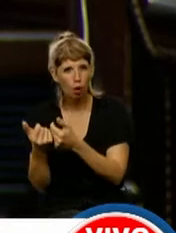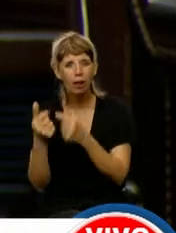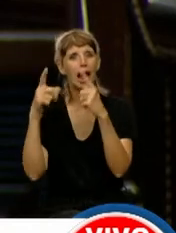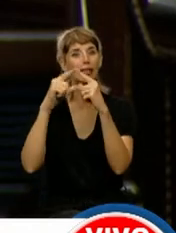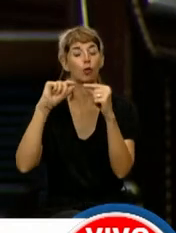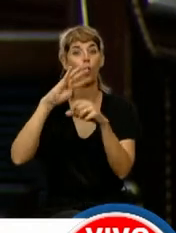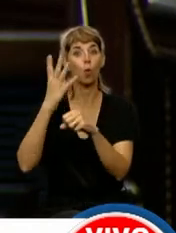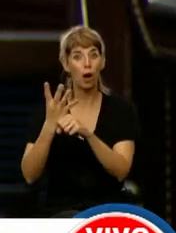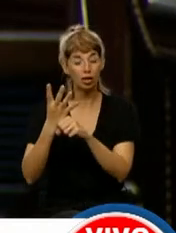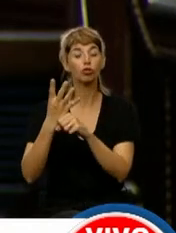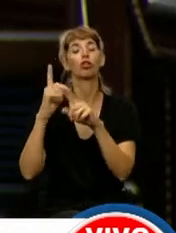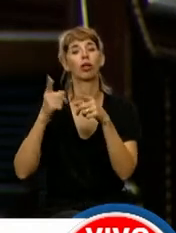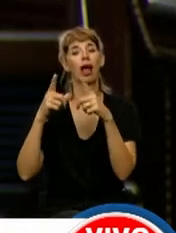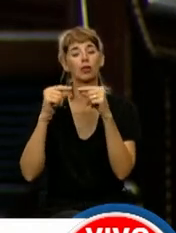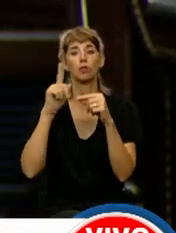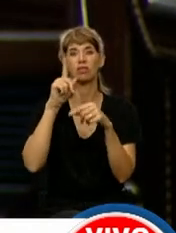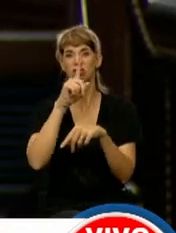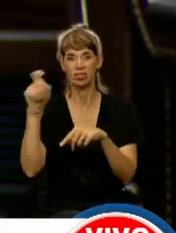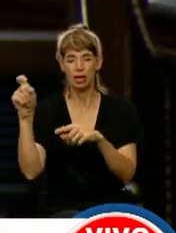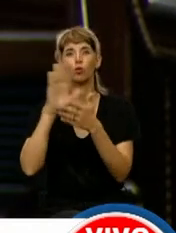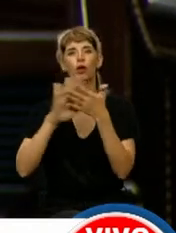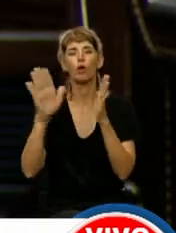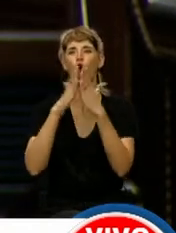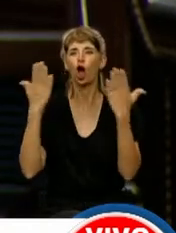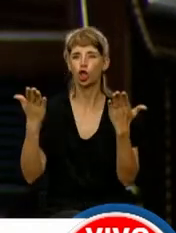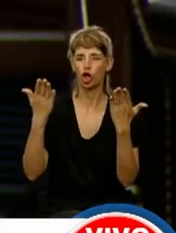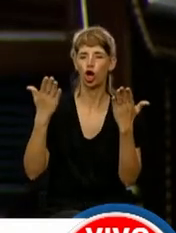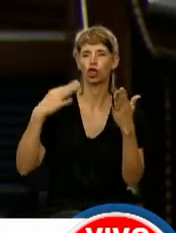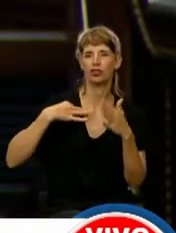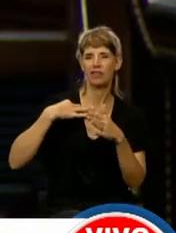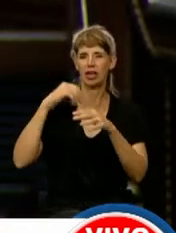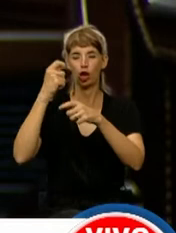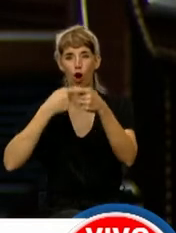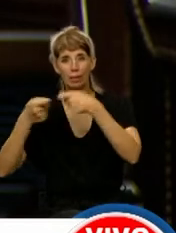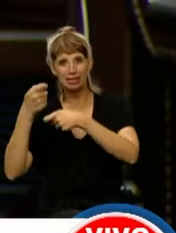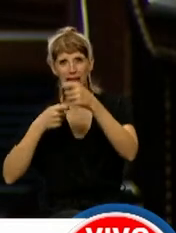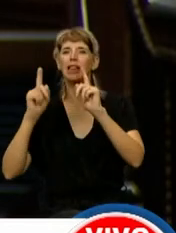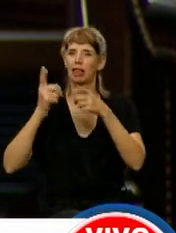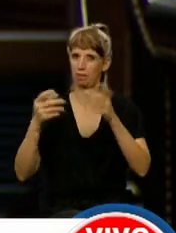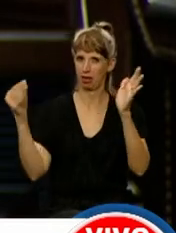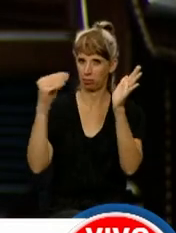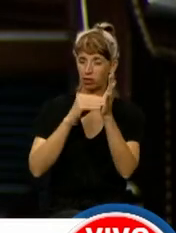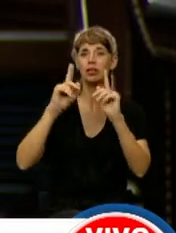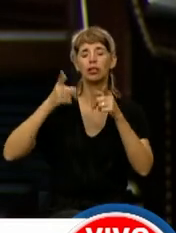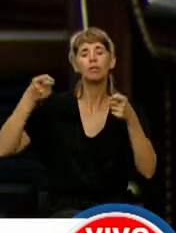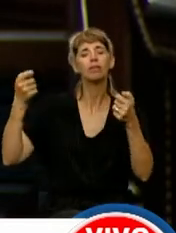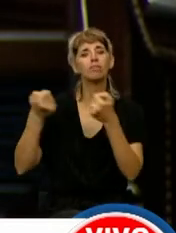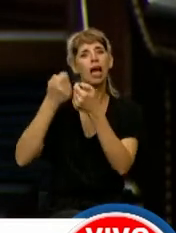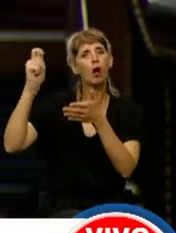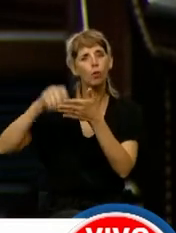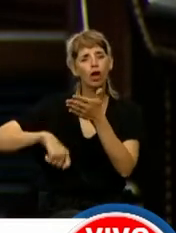artículo 1100 del nuevo código civil y comercial en los distintos tratados de derechos